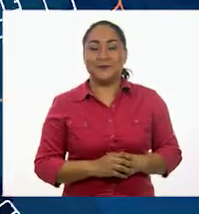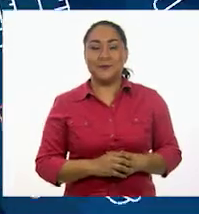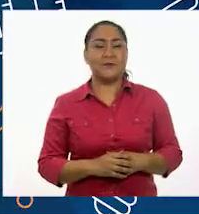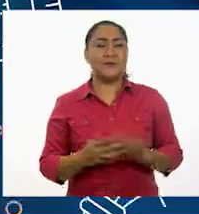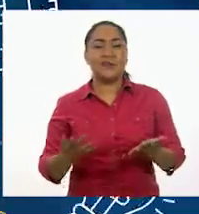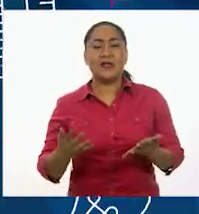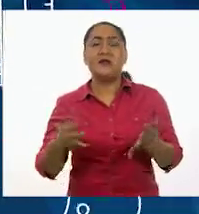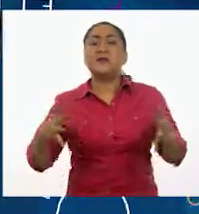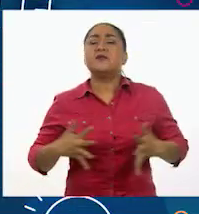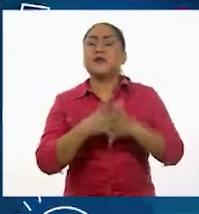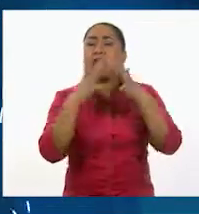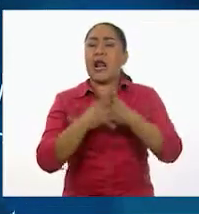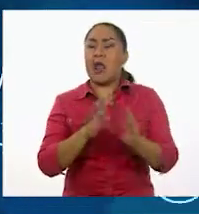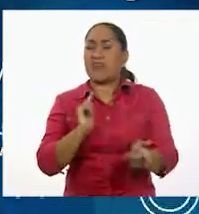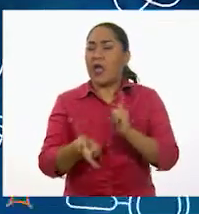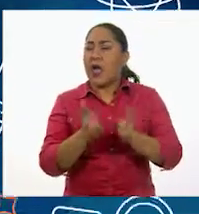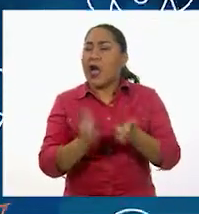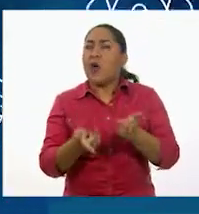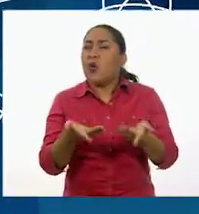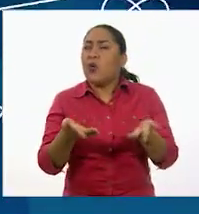¿Cómo acabó la guerra con Texas?